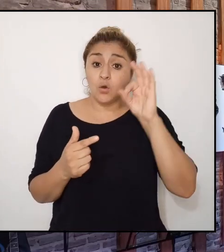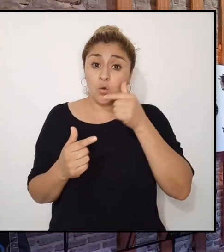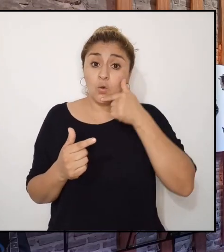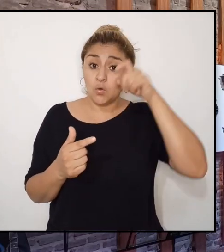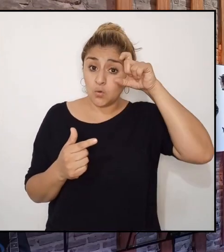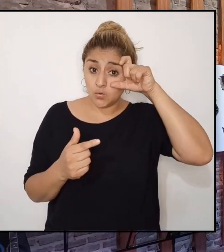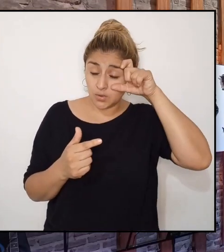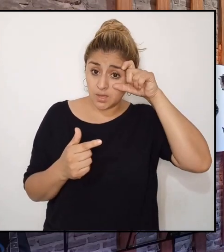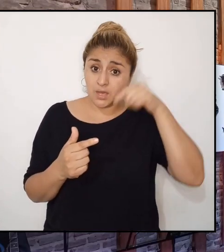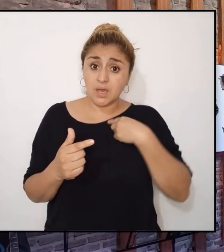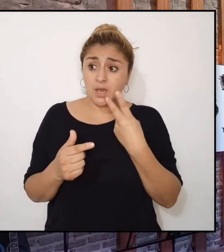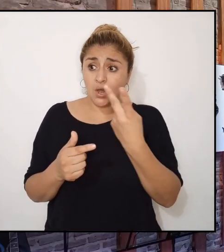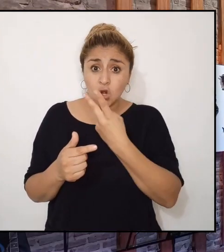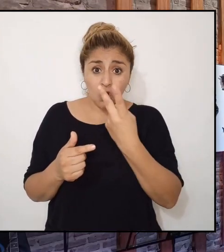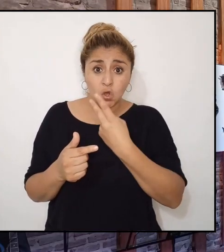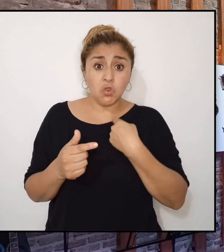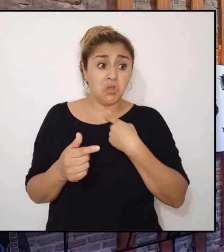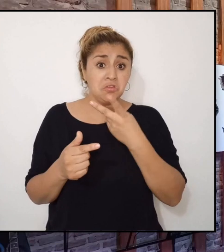Ellos habían subido